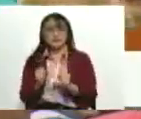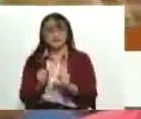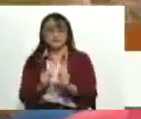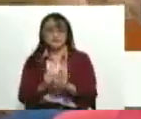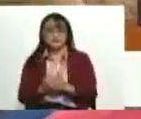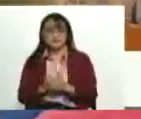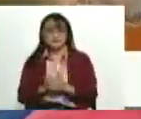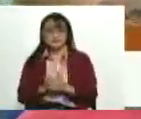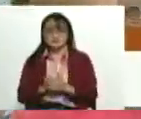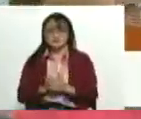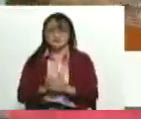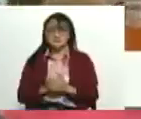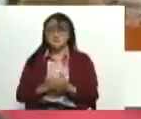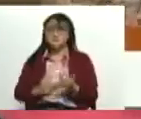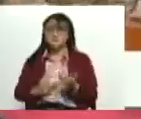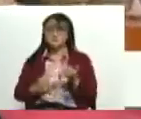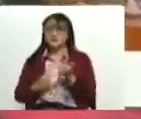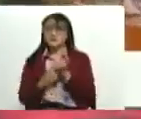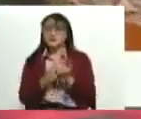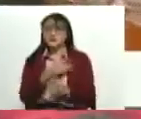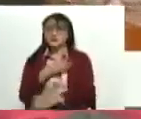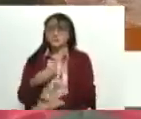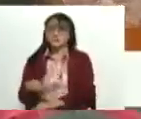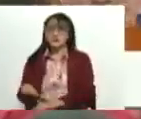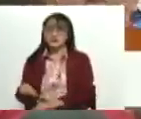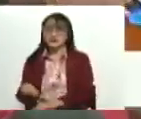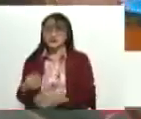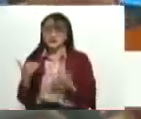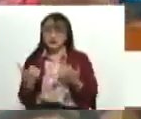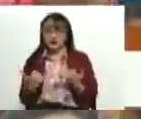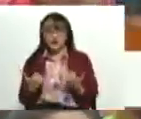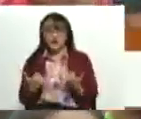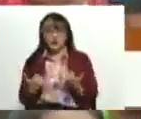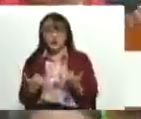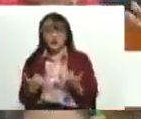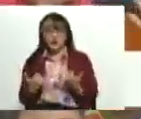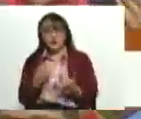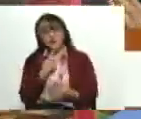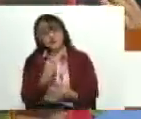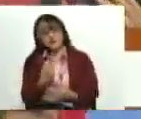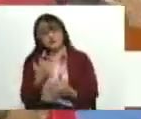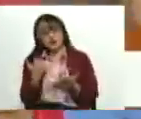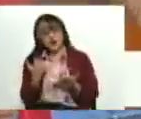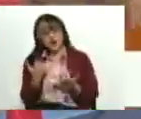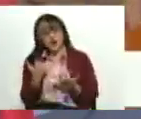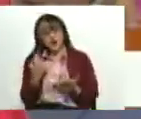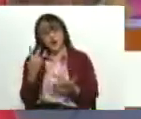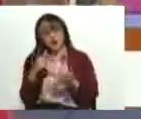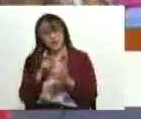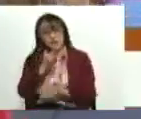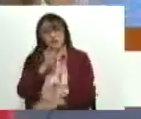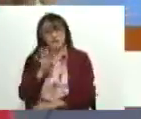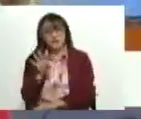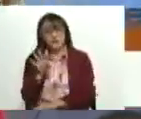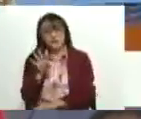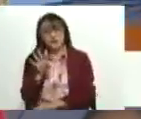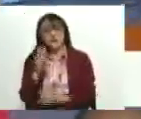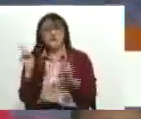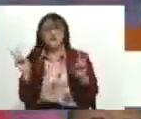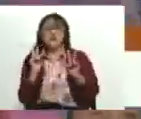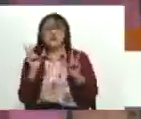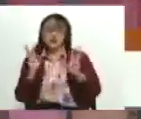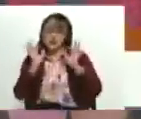alguna, este apoyo al presidente en estos momentos nos dice que vamos a obtener en el 2024 una